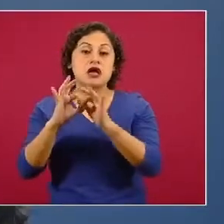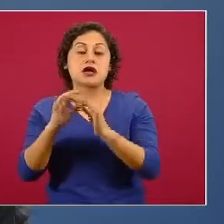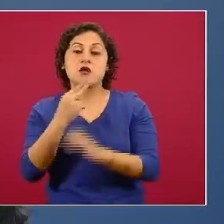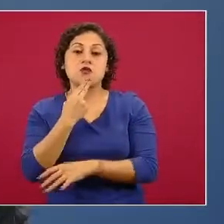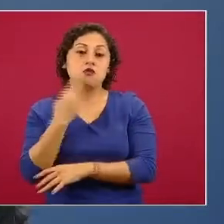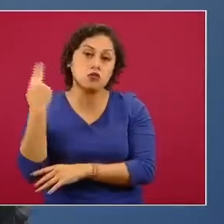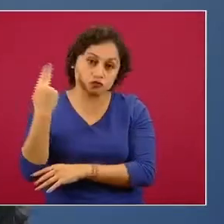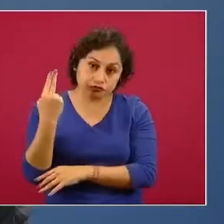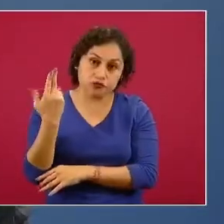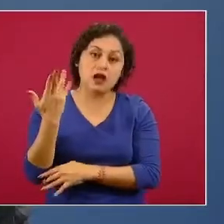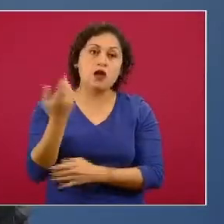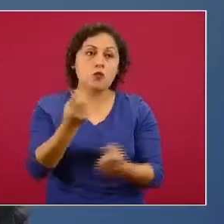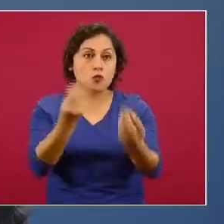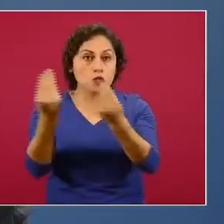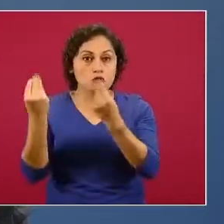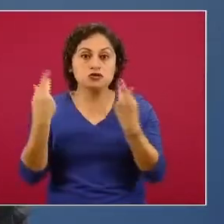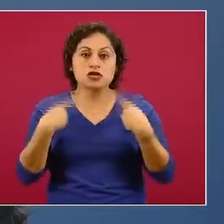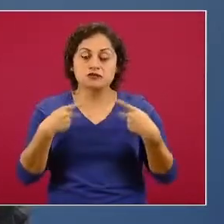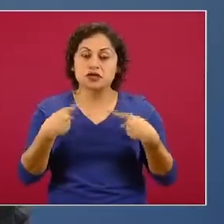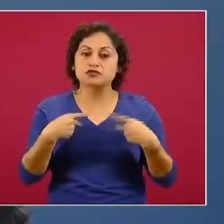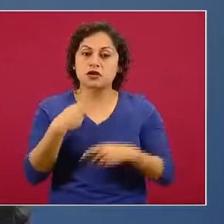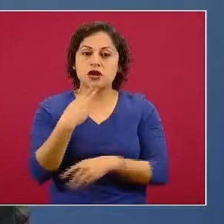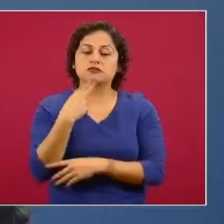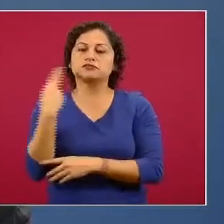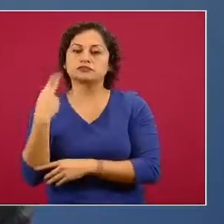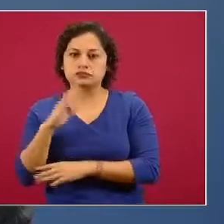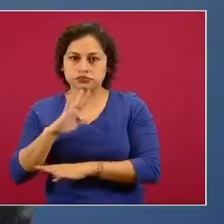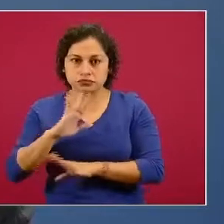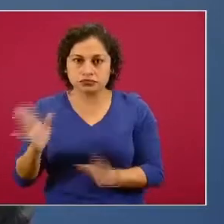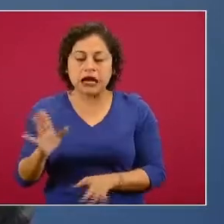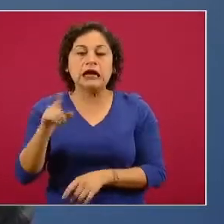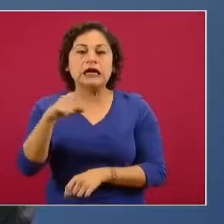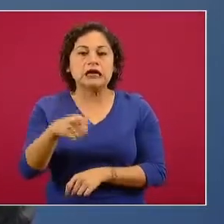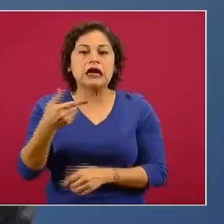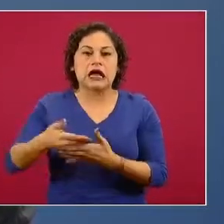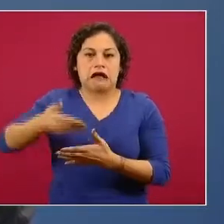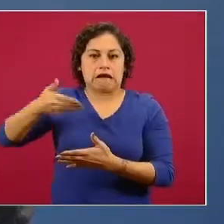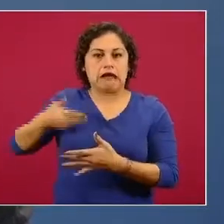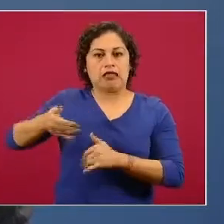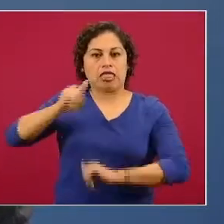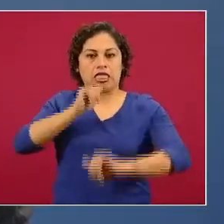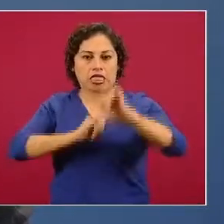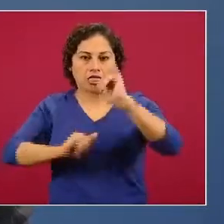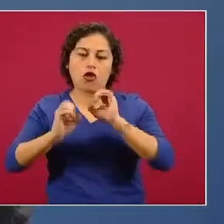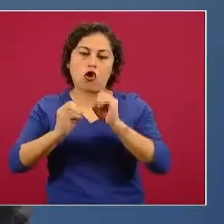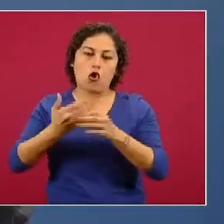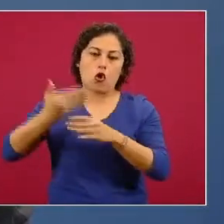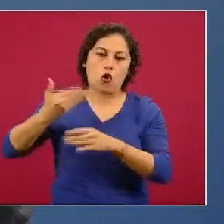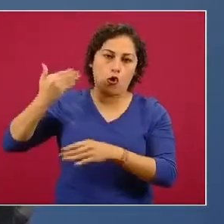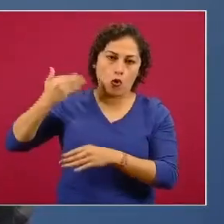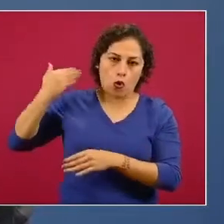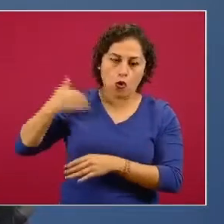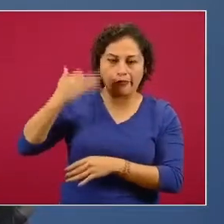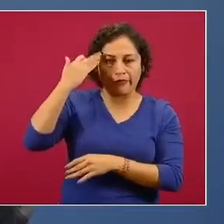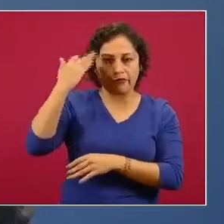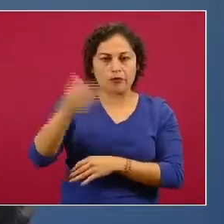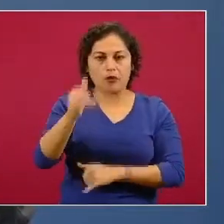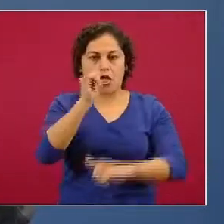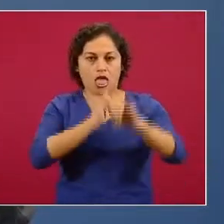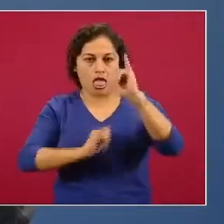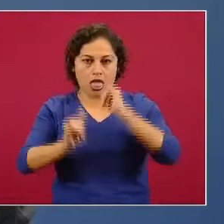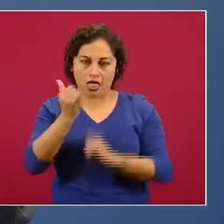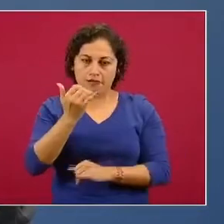han consumado un suicidio tenían alcohol o habían consumido alcohol antes de hacer el suicidio. También